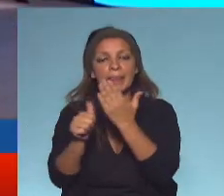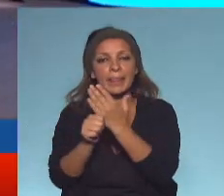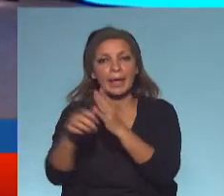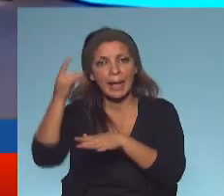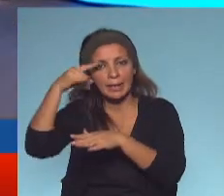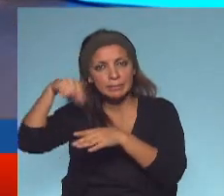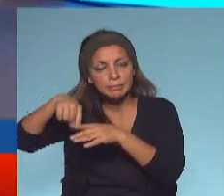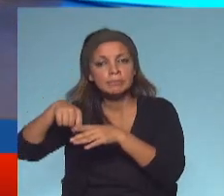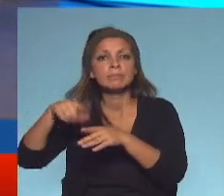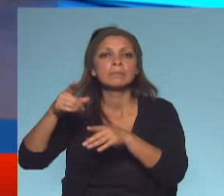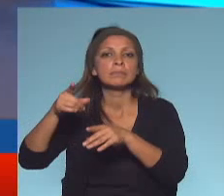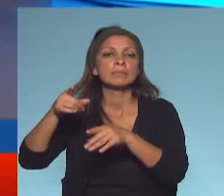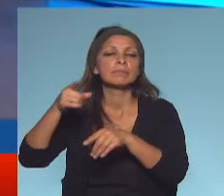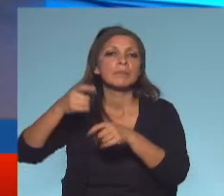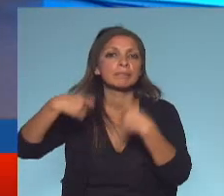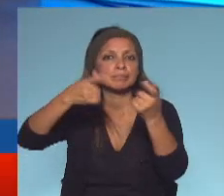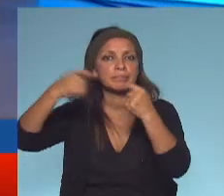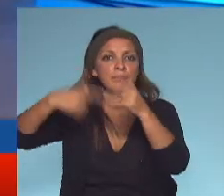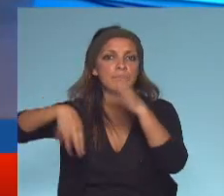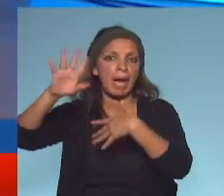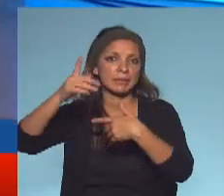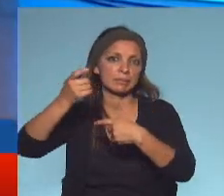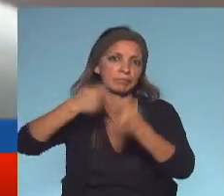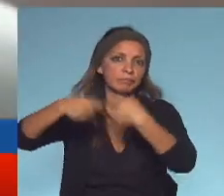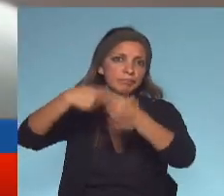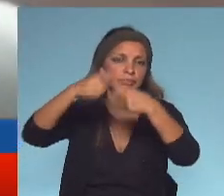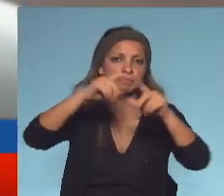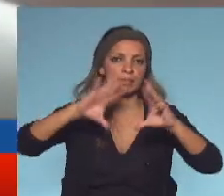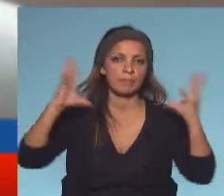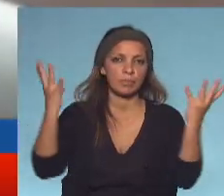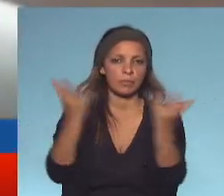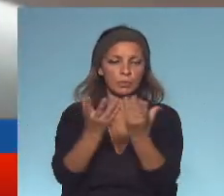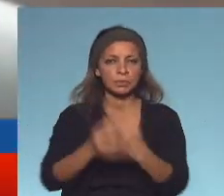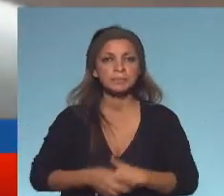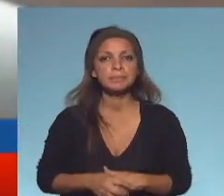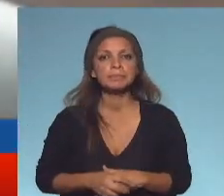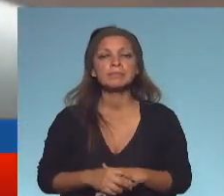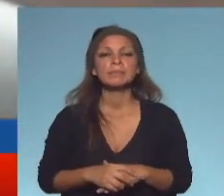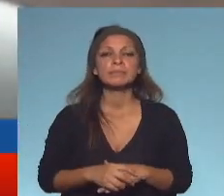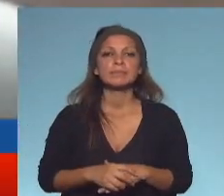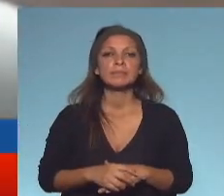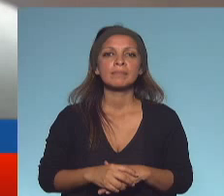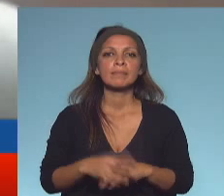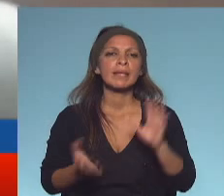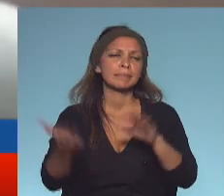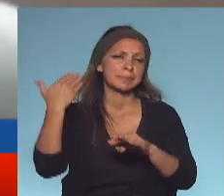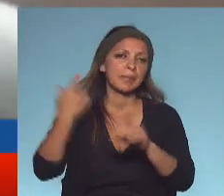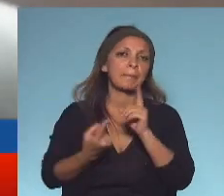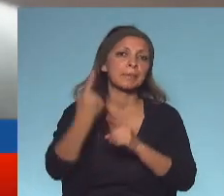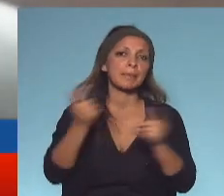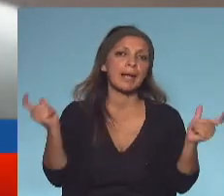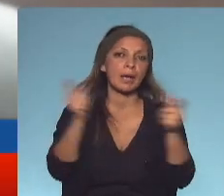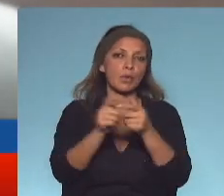más exportación y participación tienen en el mercado internacional. Cuando hicimos la primera reunión de trabajo